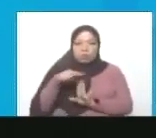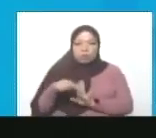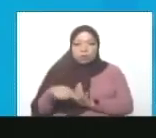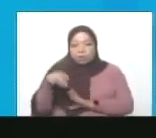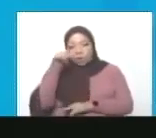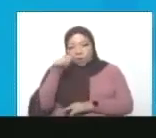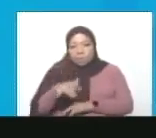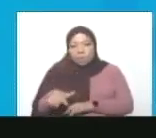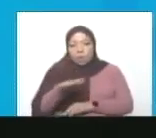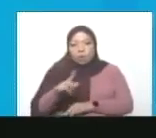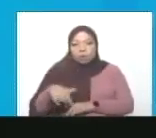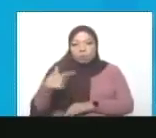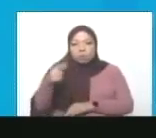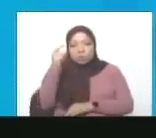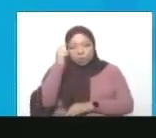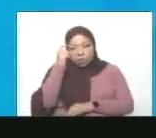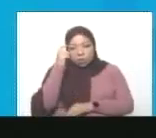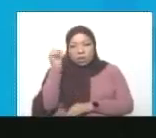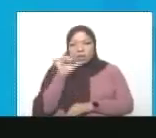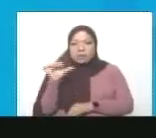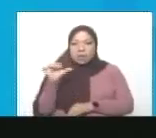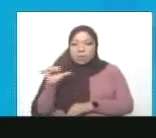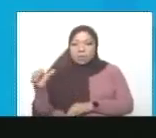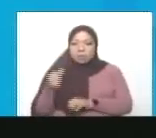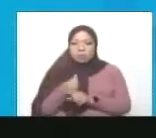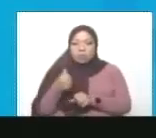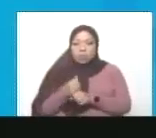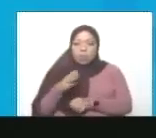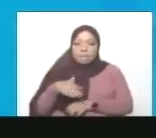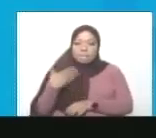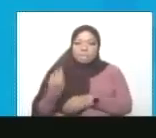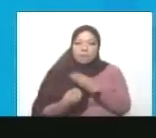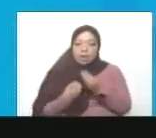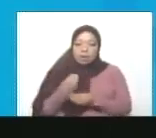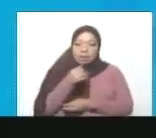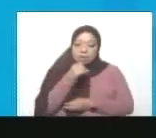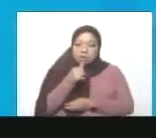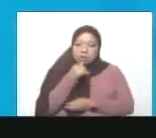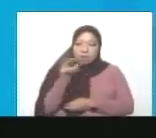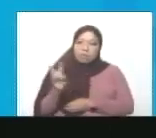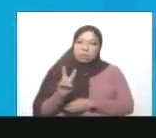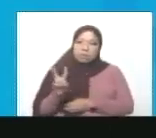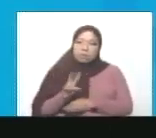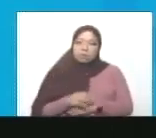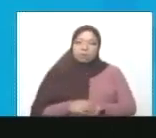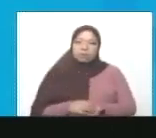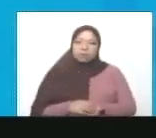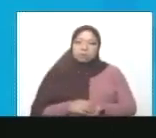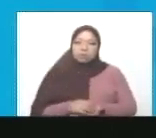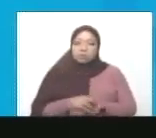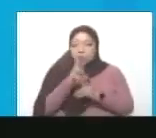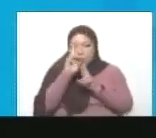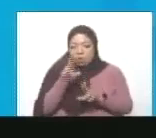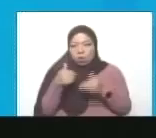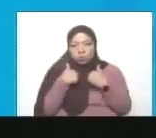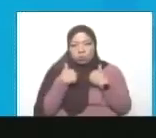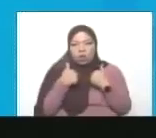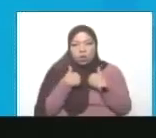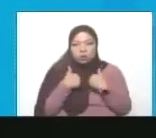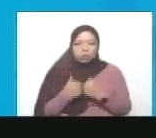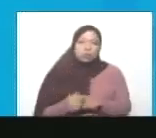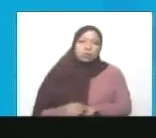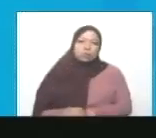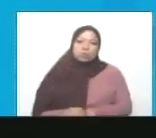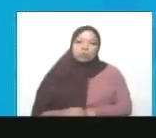Dios mediante, en los próximos días, en la próxima semana, y poderlo mostrar al país, bueno, como resultado del esfuerzo y